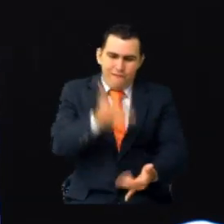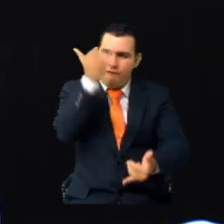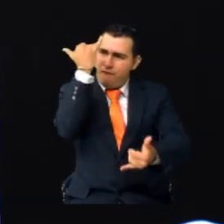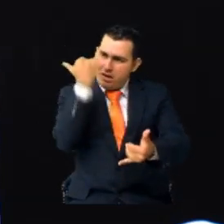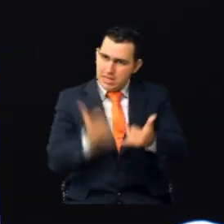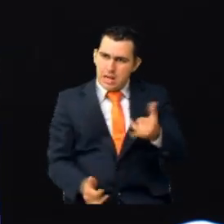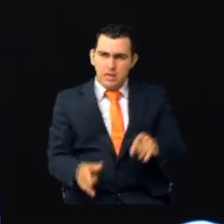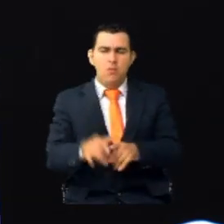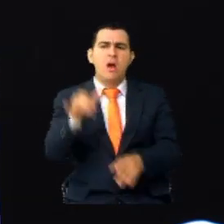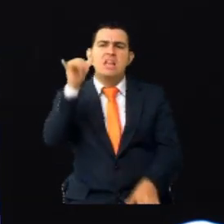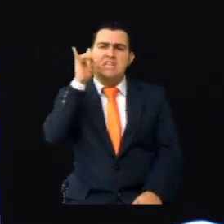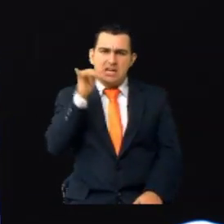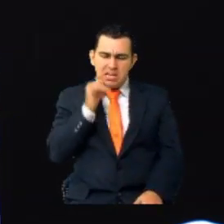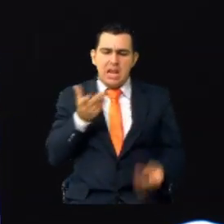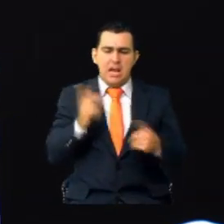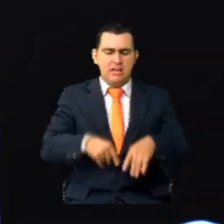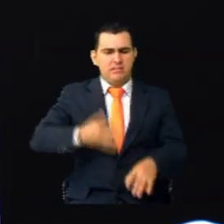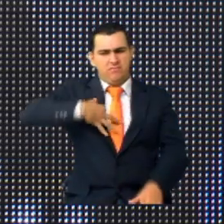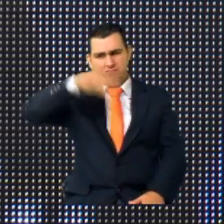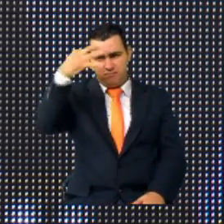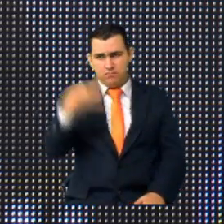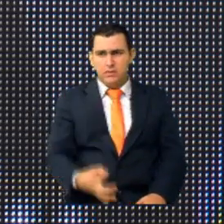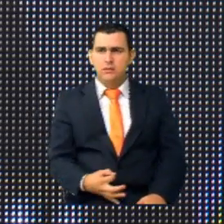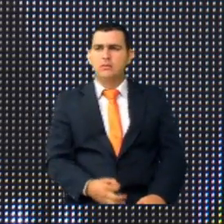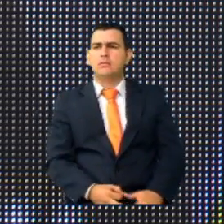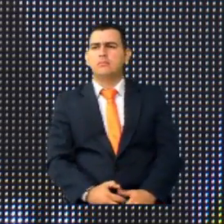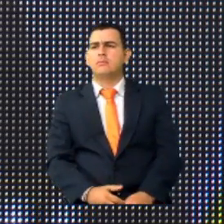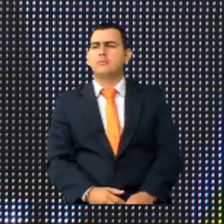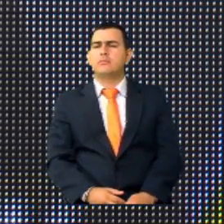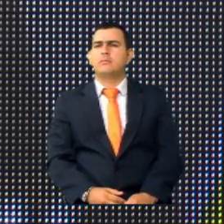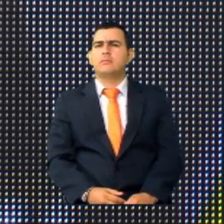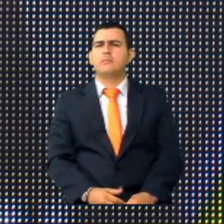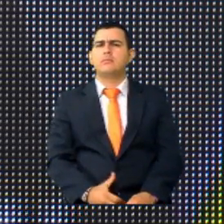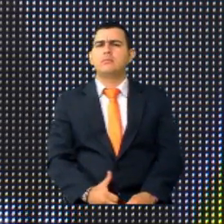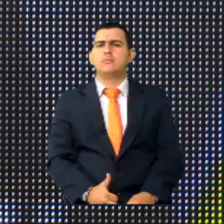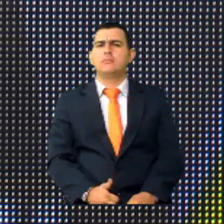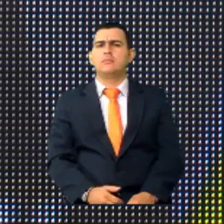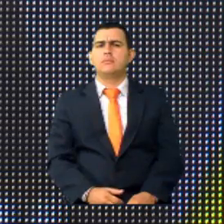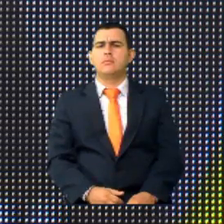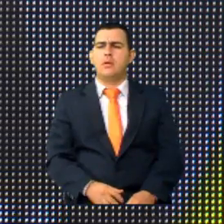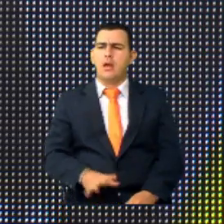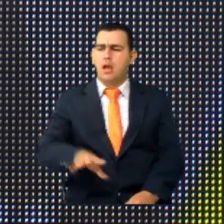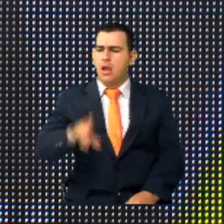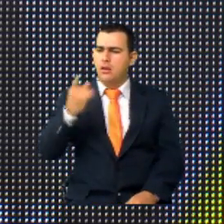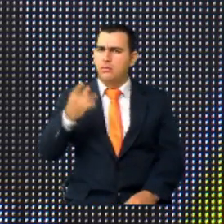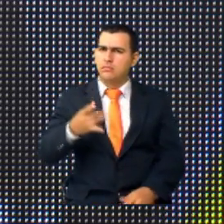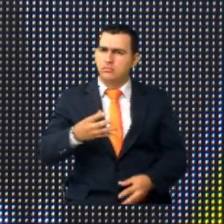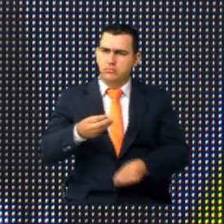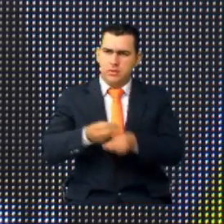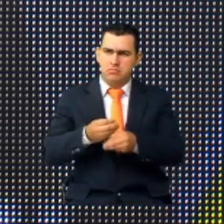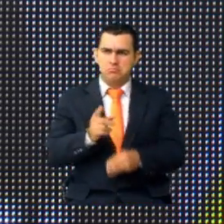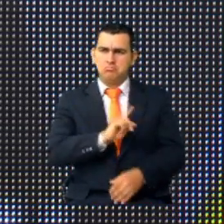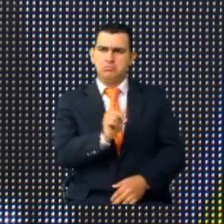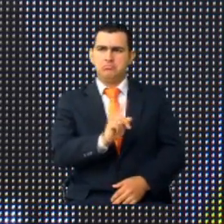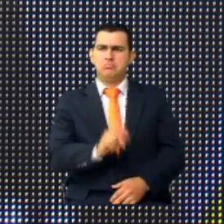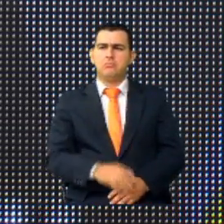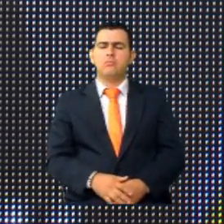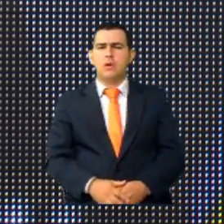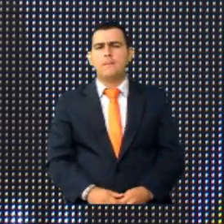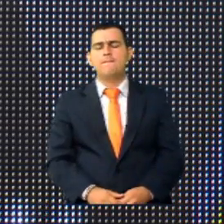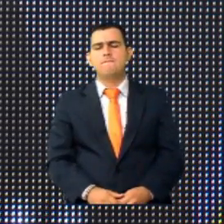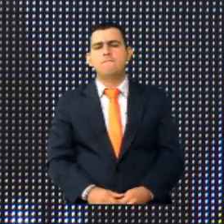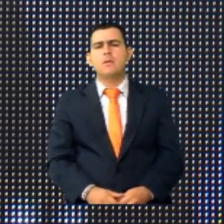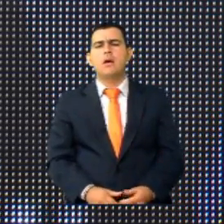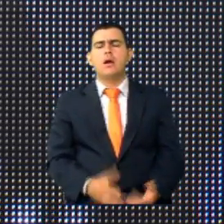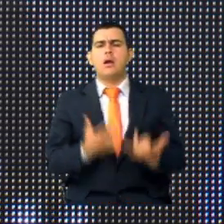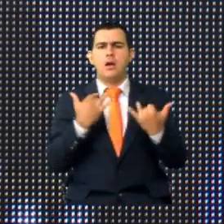campaña Janet Mojica, digna y éticamente. Pedro Severiche, ¿tiene alguna contrapregunta? ¿No? Entonces el turno ahora es para el